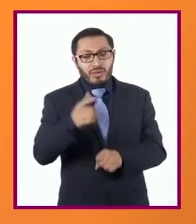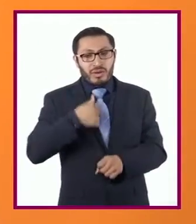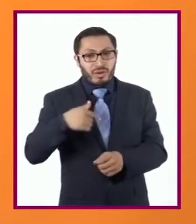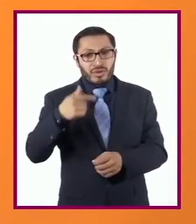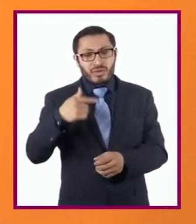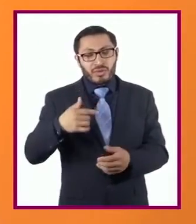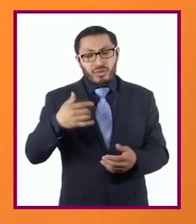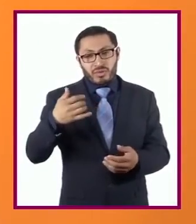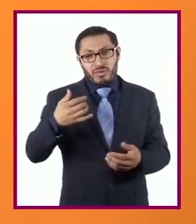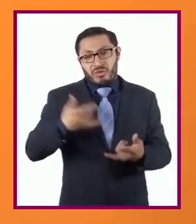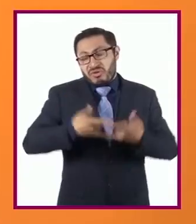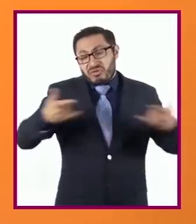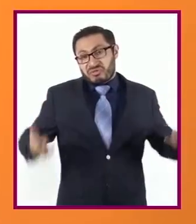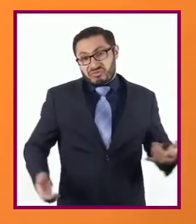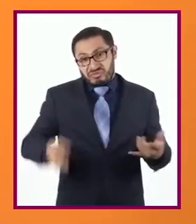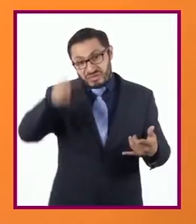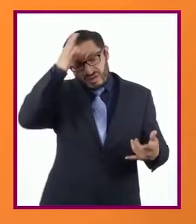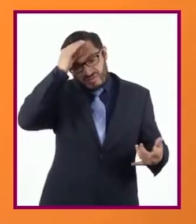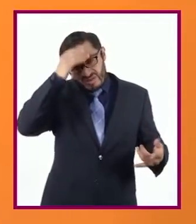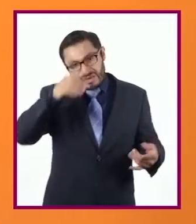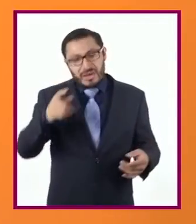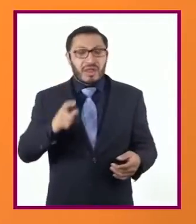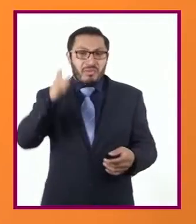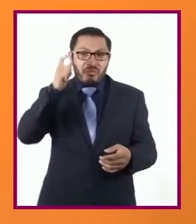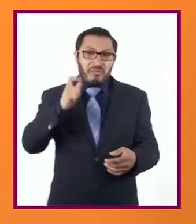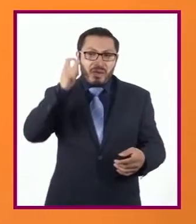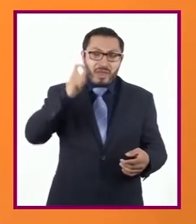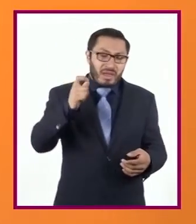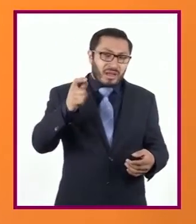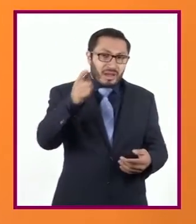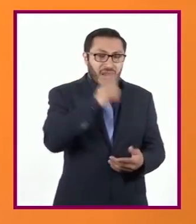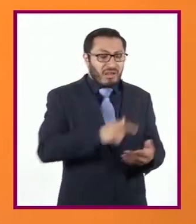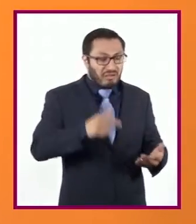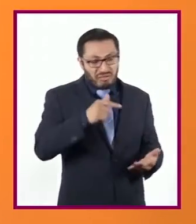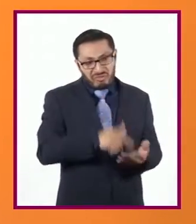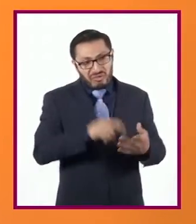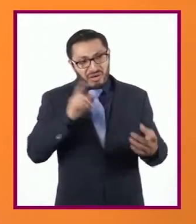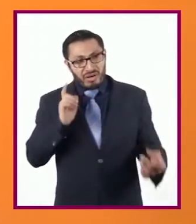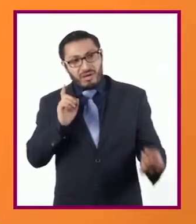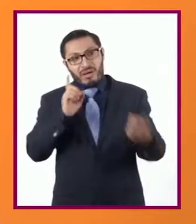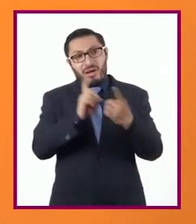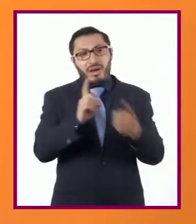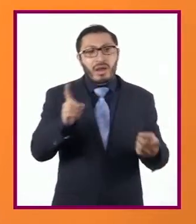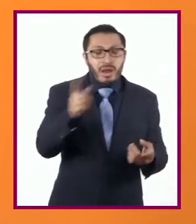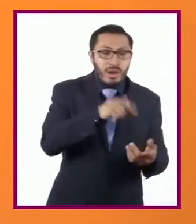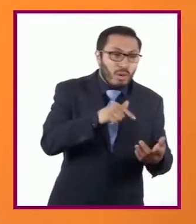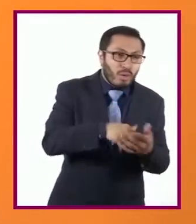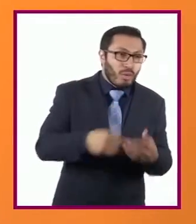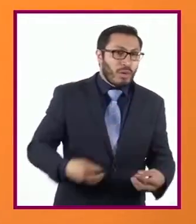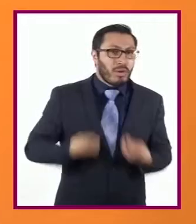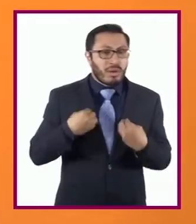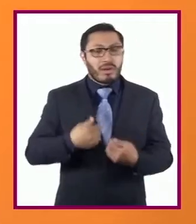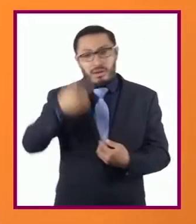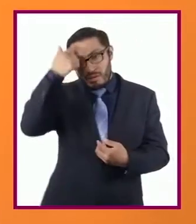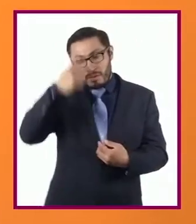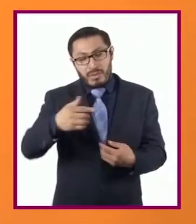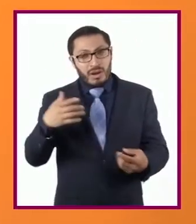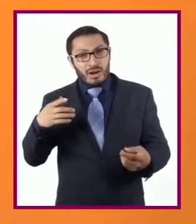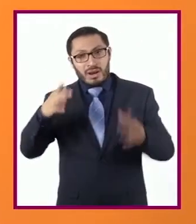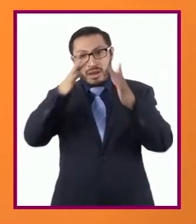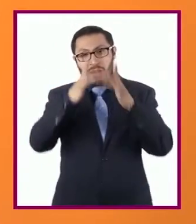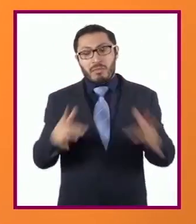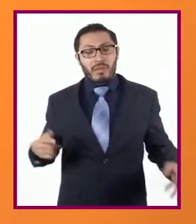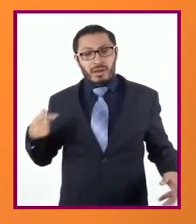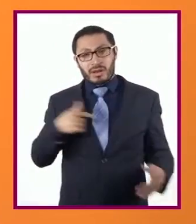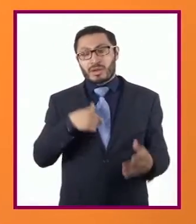qué necesito, con qué becas, qué embajada, en qué lugar voy a vivir para poder llegar a eso. Por supuesto